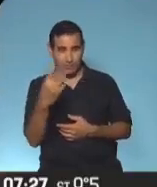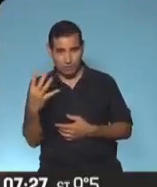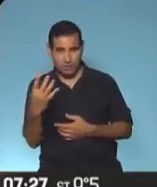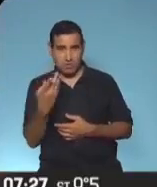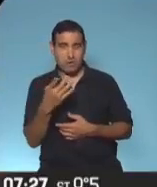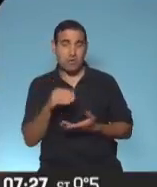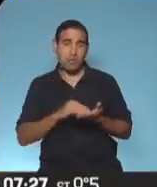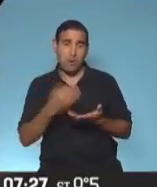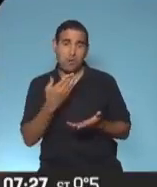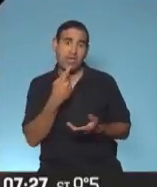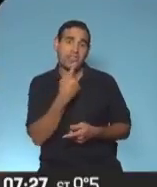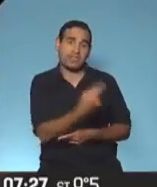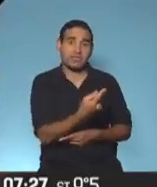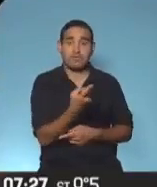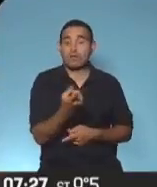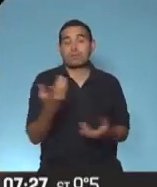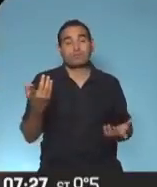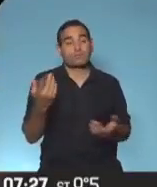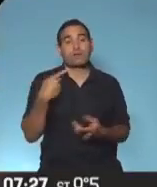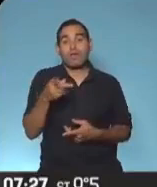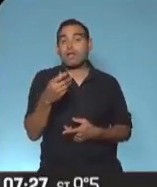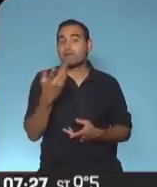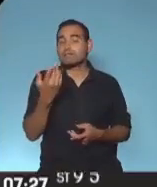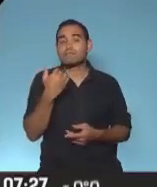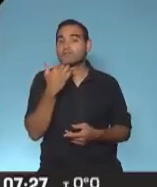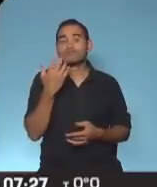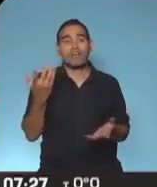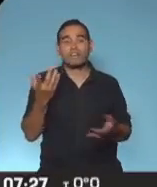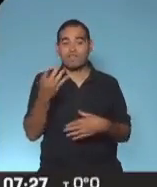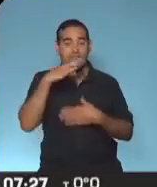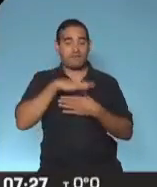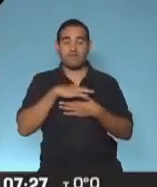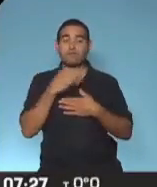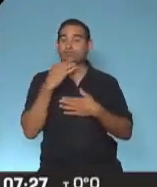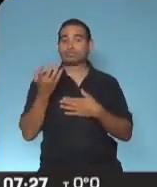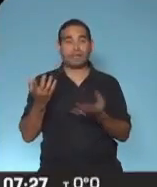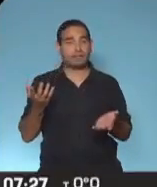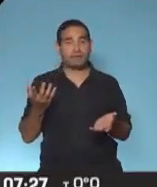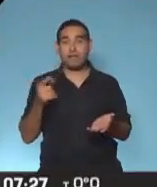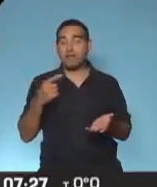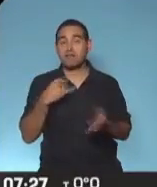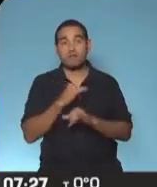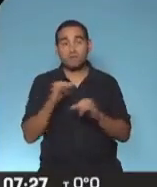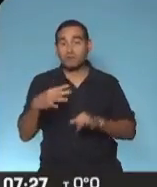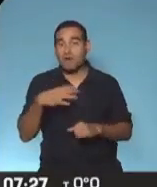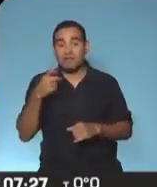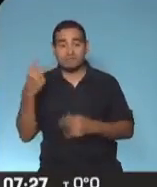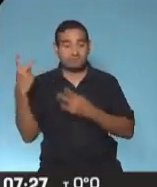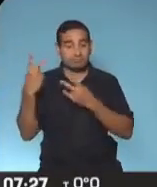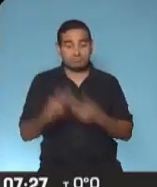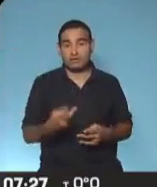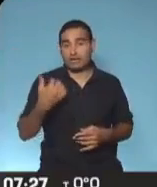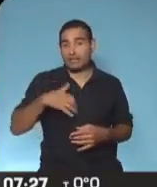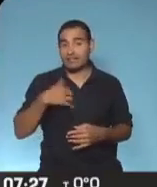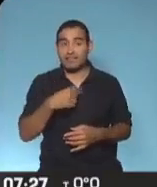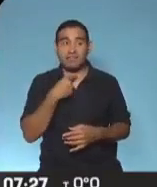puede argumentar en su momento ante la justicia? Bueno, mi defendido, la verdad, desconocía que padecía el coronavirus, estaba desinformado, llegó a la Argentina, quería